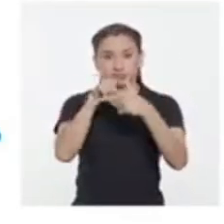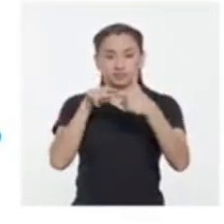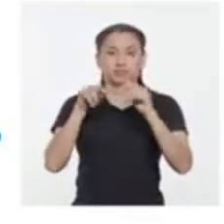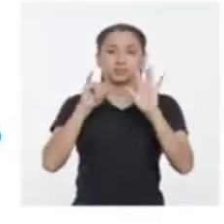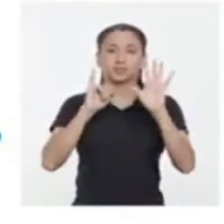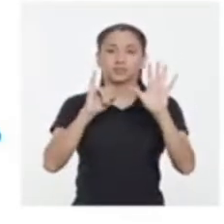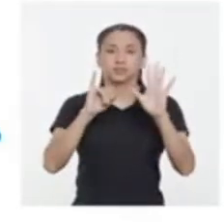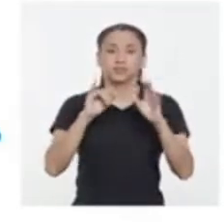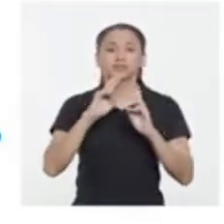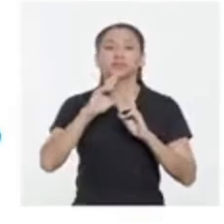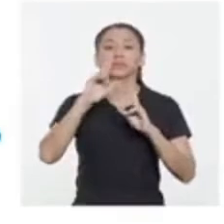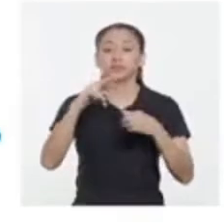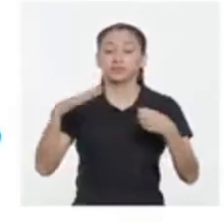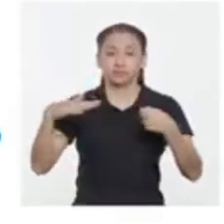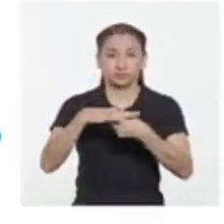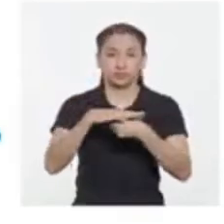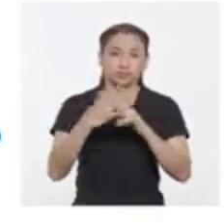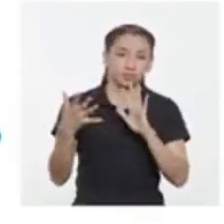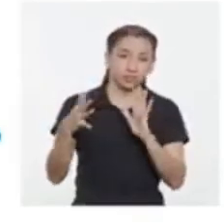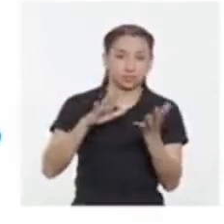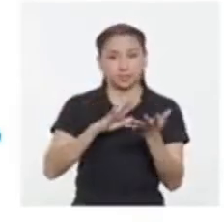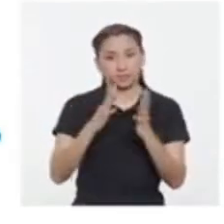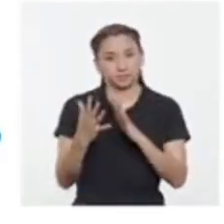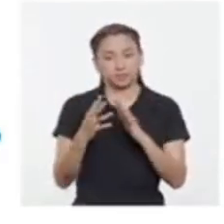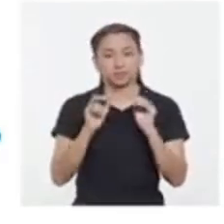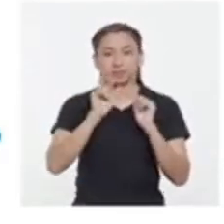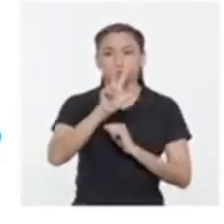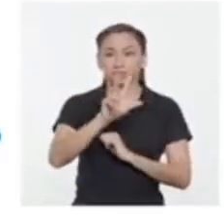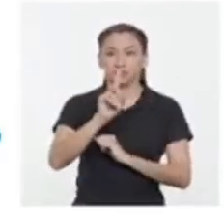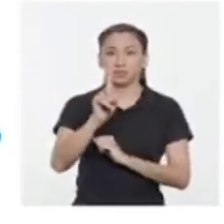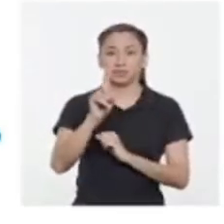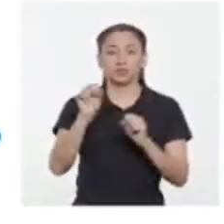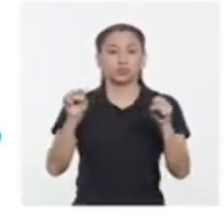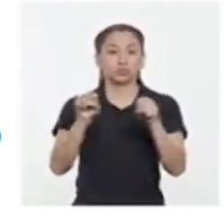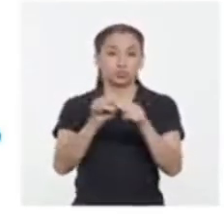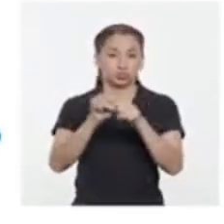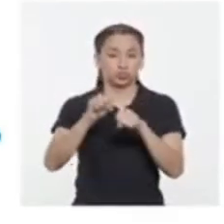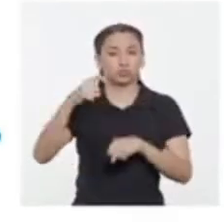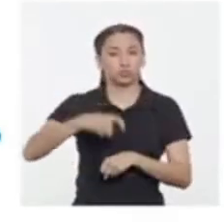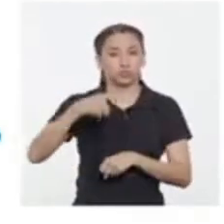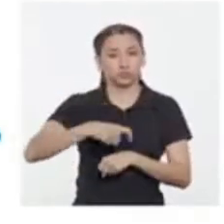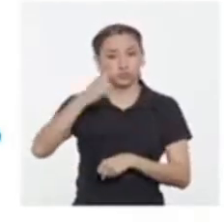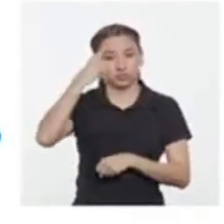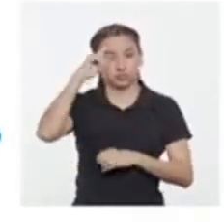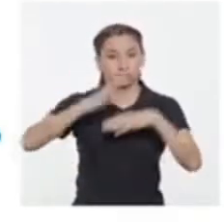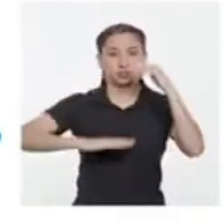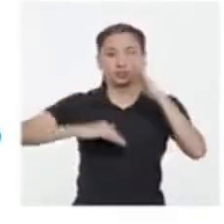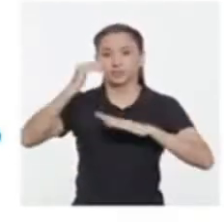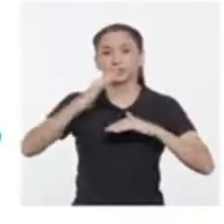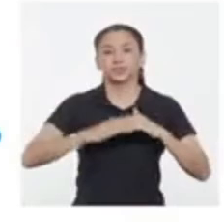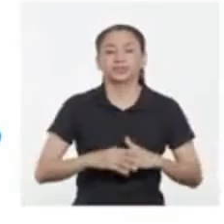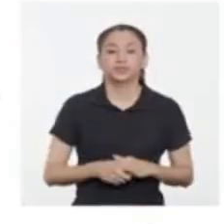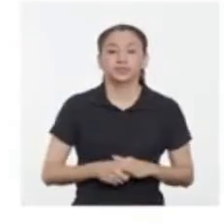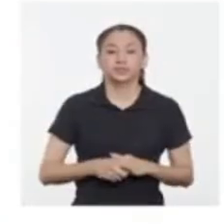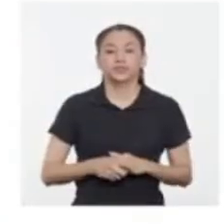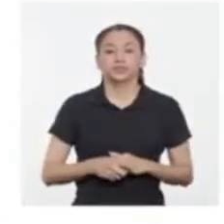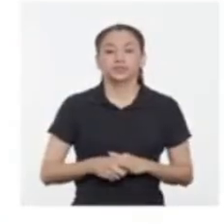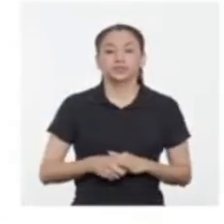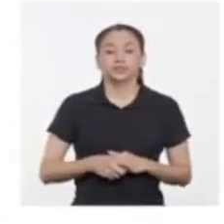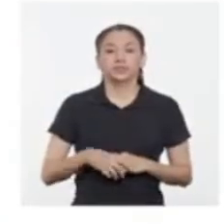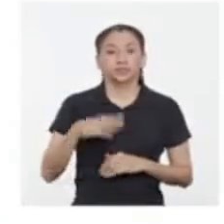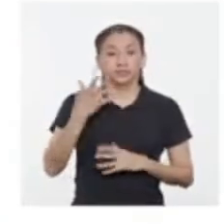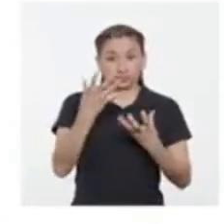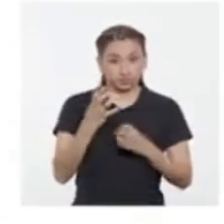185,6 entre 6, lo que resulta aproximadamente 31 tubos necesarios para la construcción.